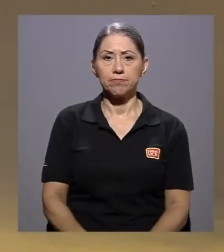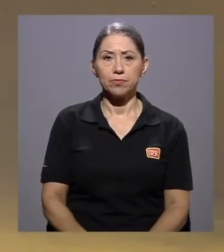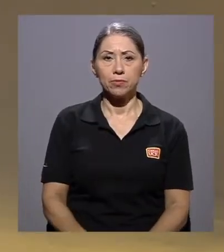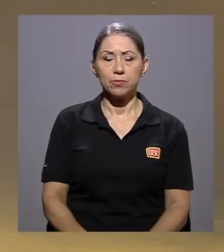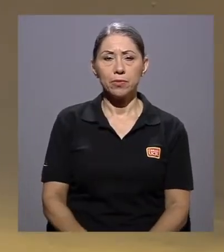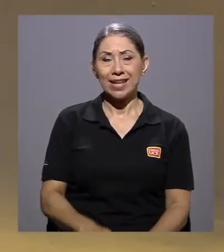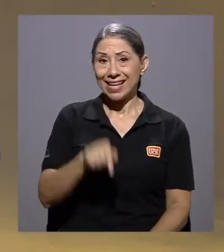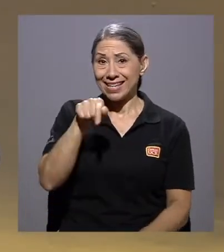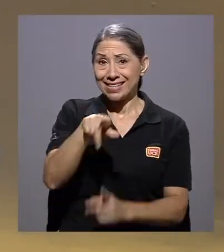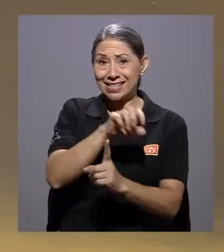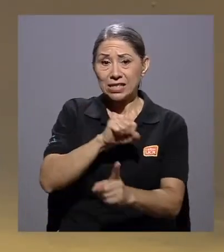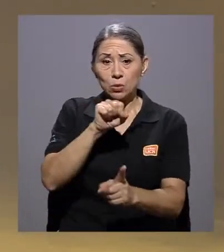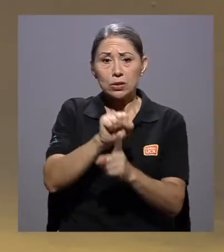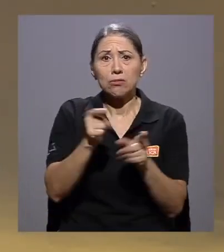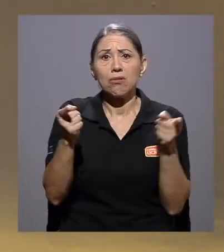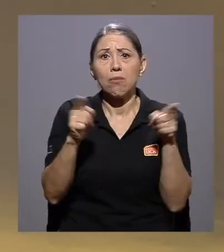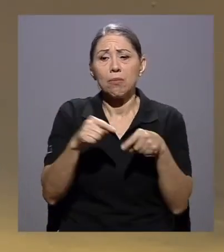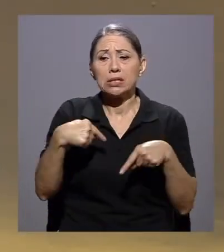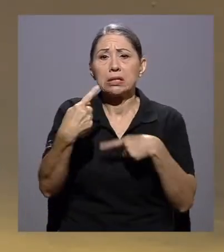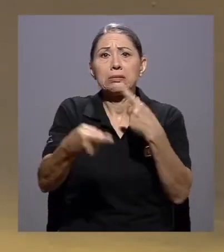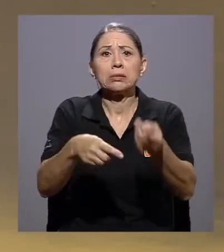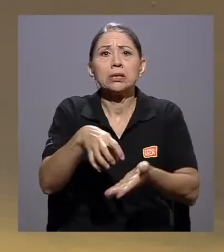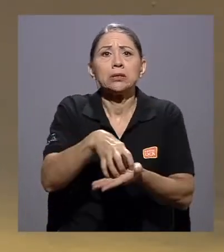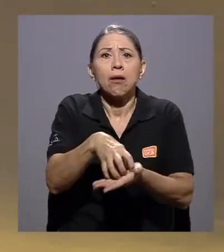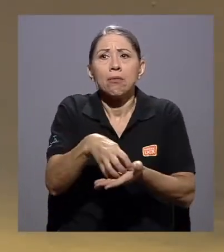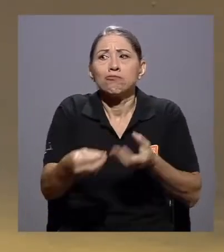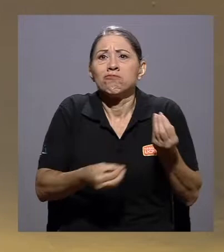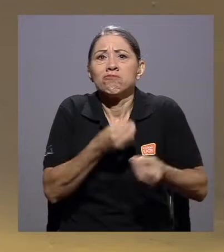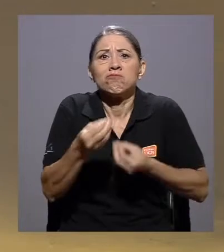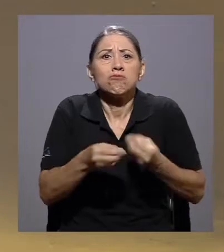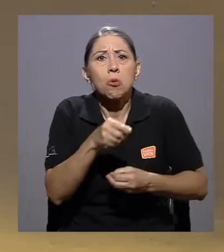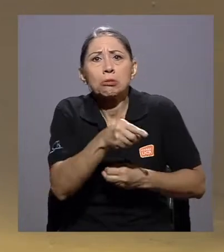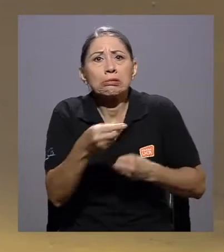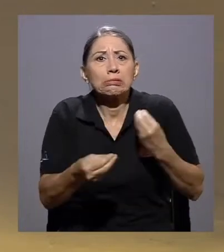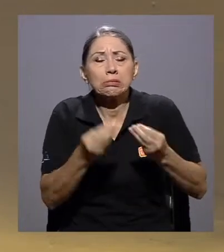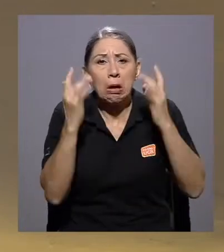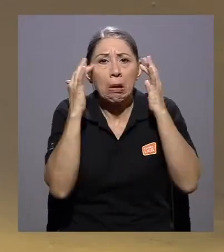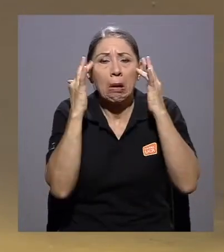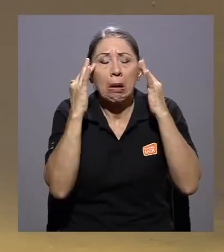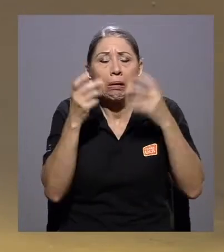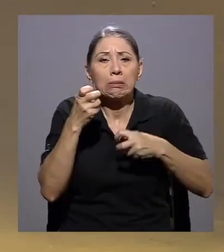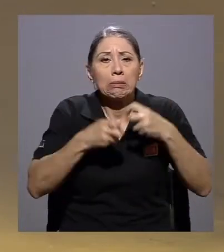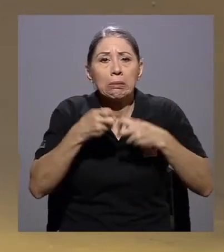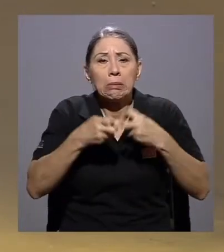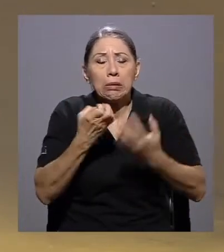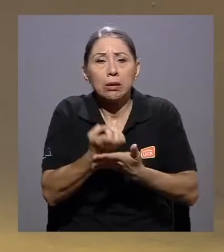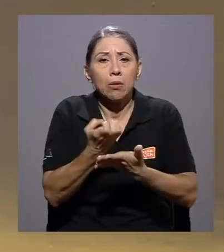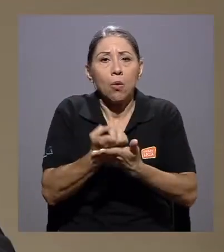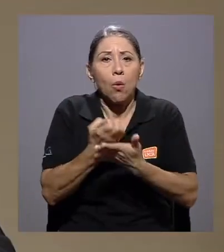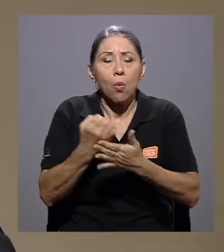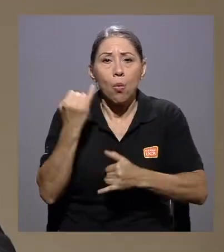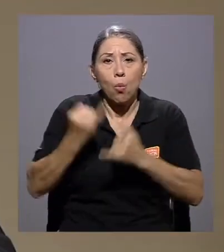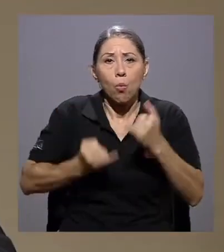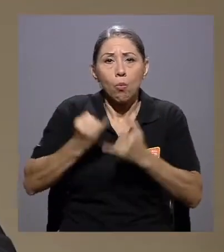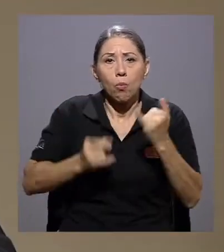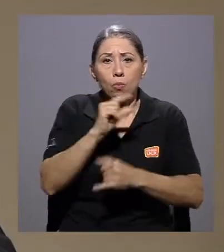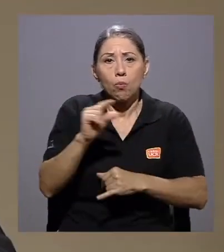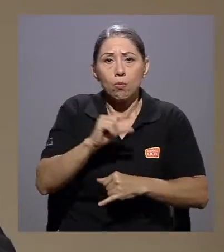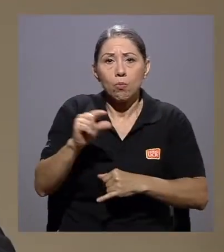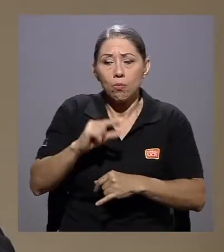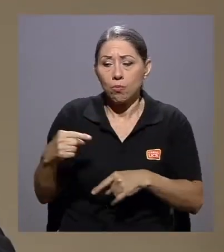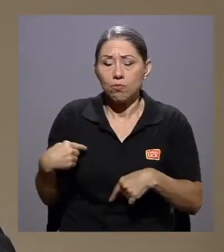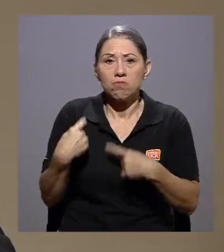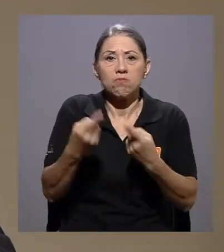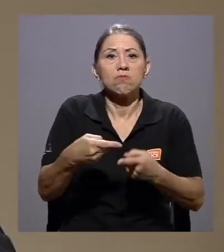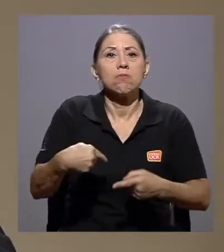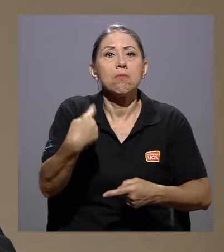¿Cómo vislumbras este panorama, esta incertidumbre en tanto el empleo, en tanto las implicaciones económicas que hemos tenido en las últimas semanas y en lo